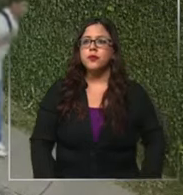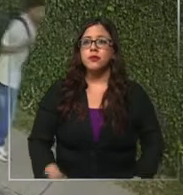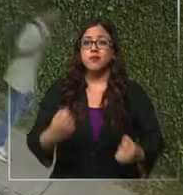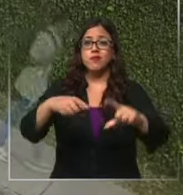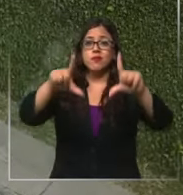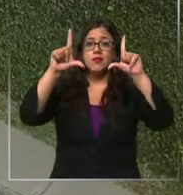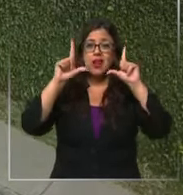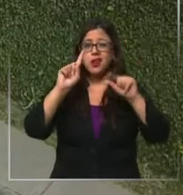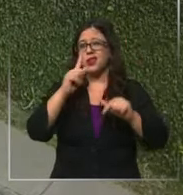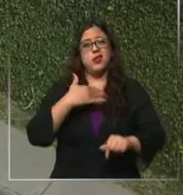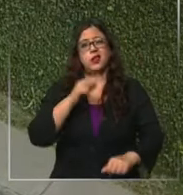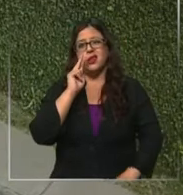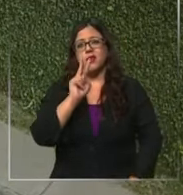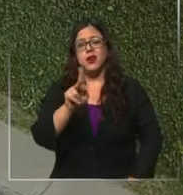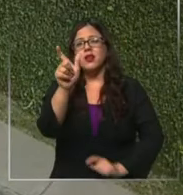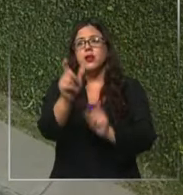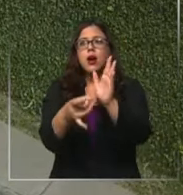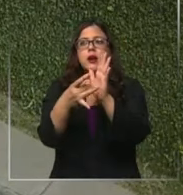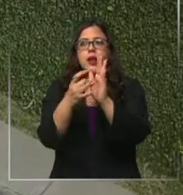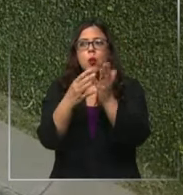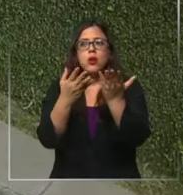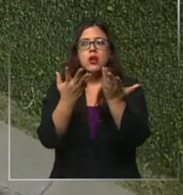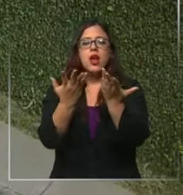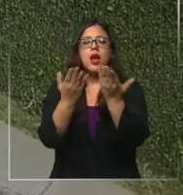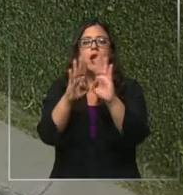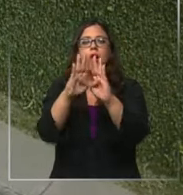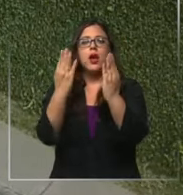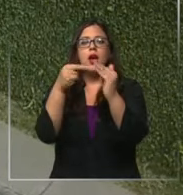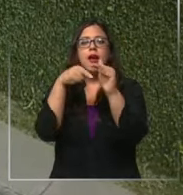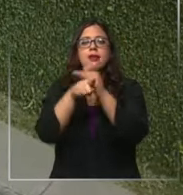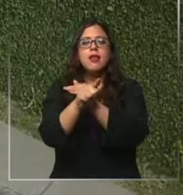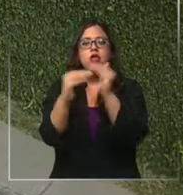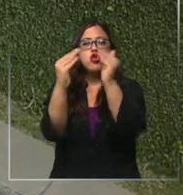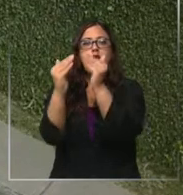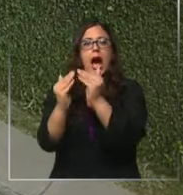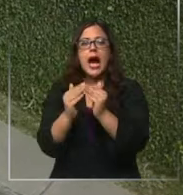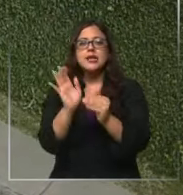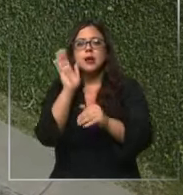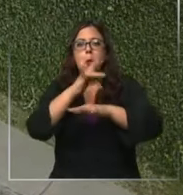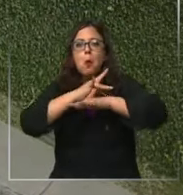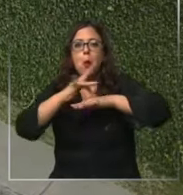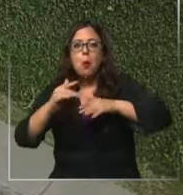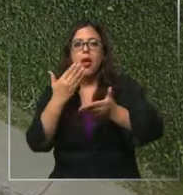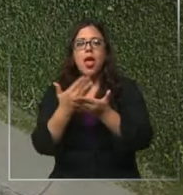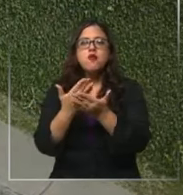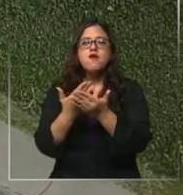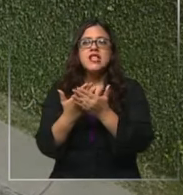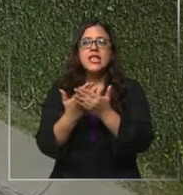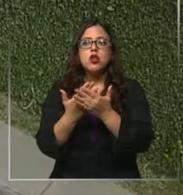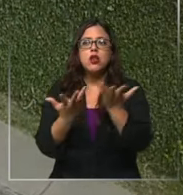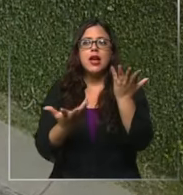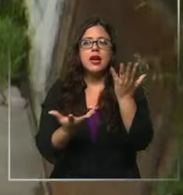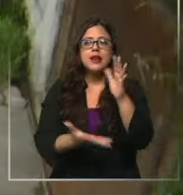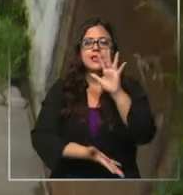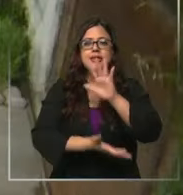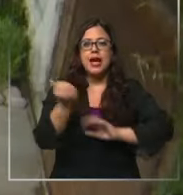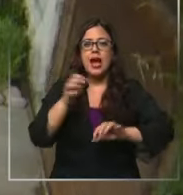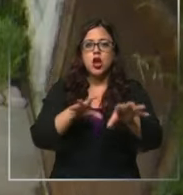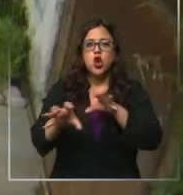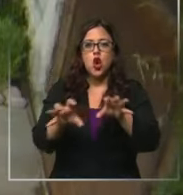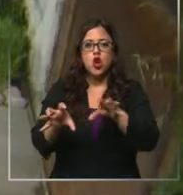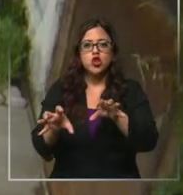Imágenes que nadie quiere ver. Delincuentes entrando y saliendo de casa sin moradores, aprovechando la soledad para sacar y sacar artículos